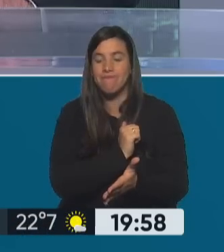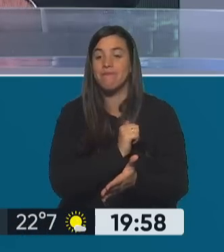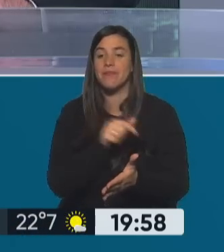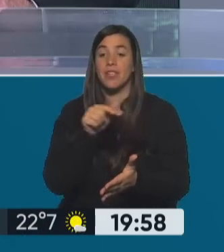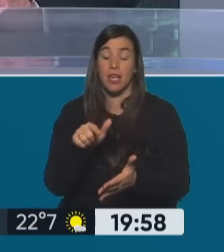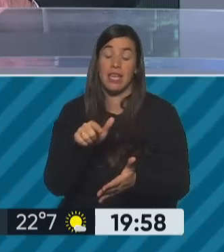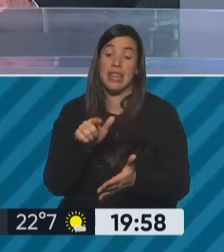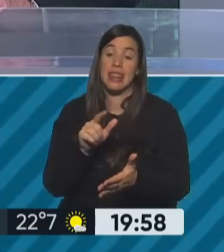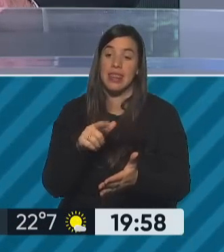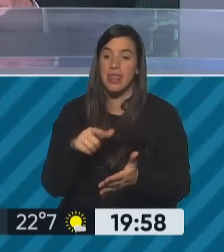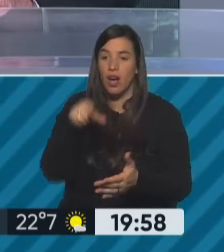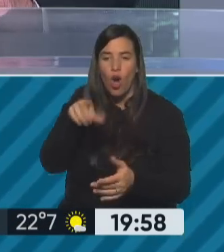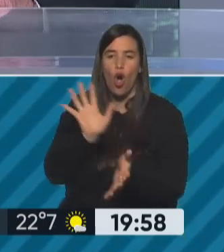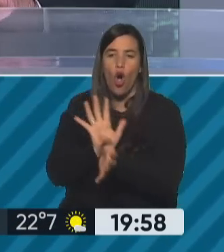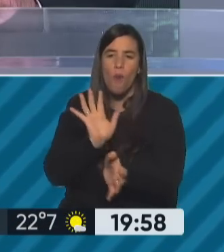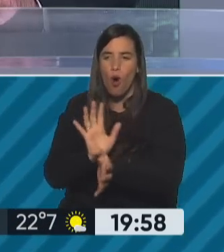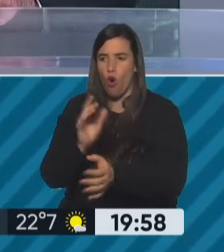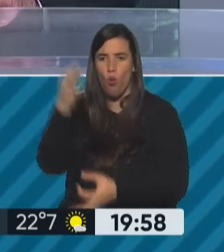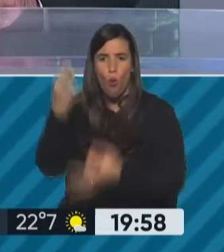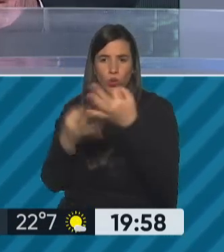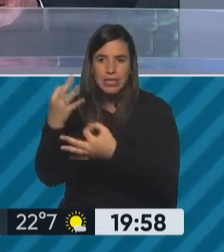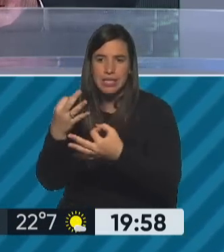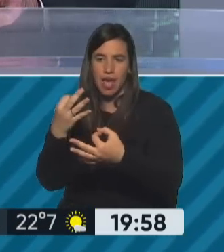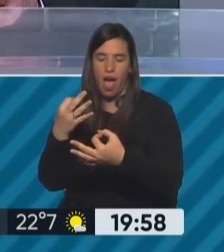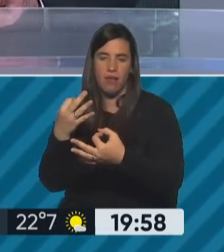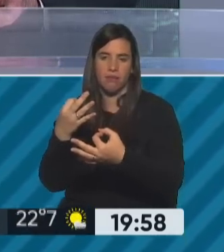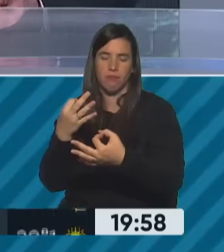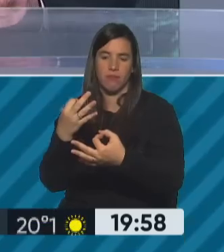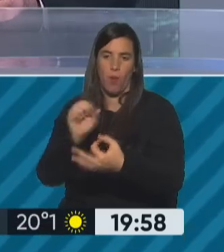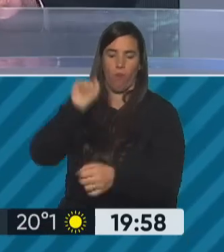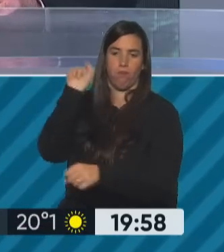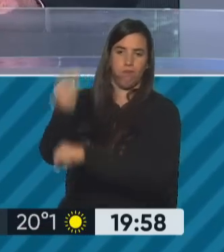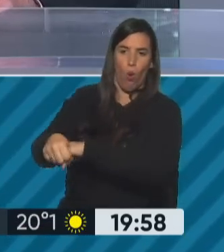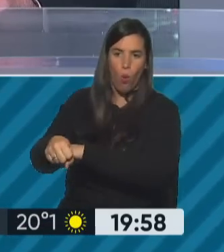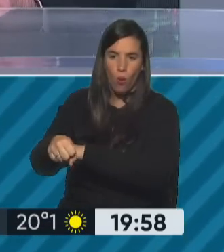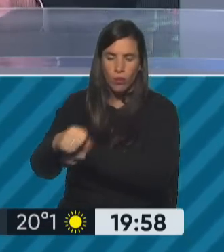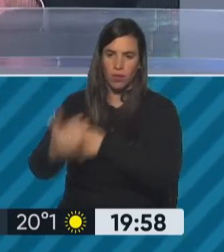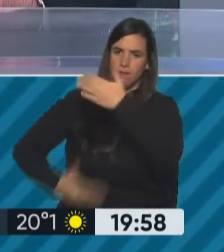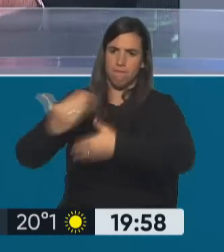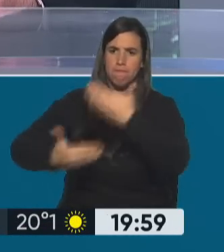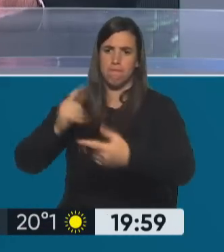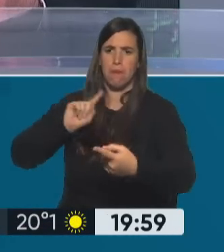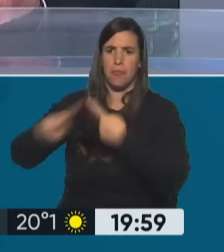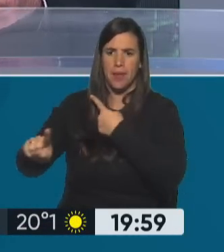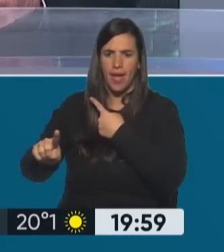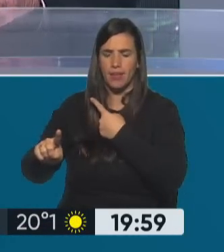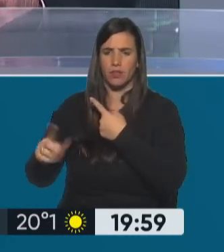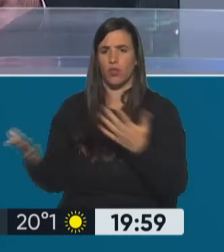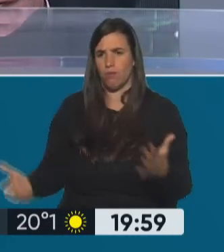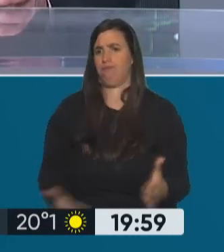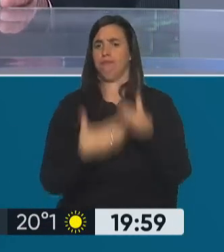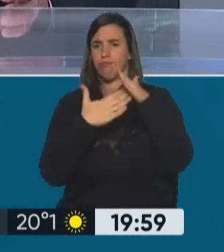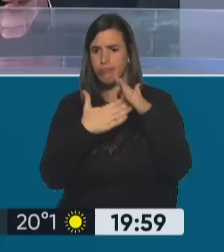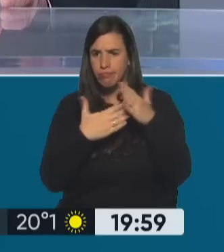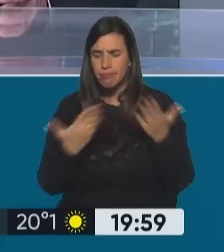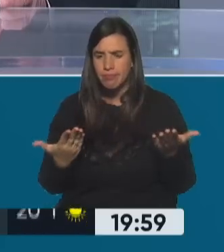atropello institucional que han cometido, claro, y la afectación a ese deber de obediencia a la supremacía de la Constitución